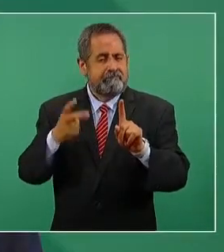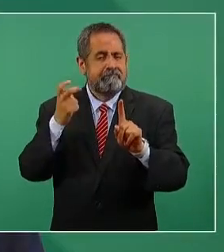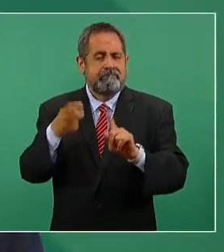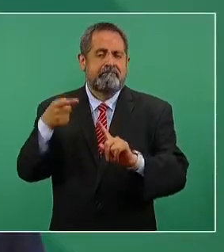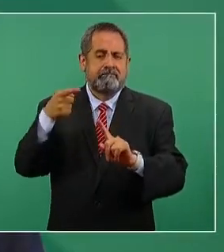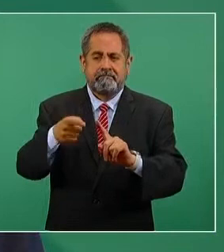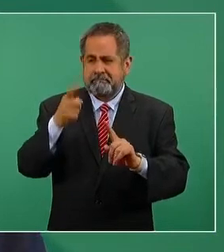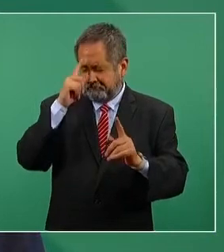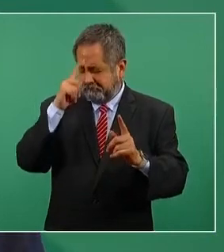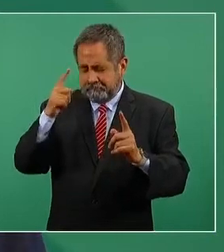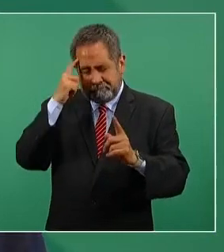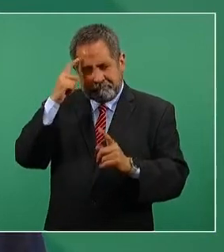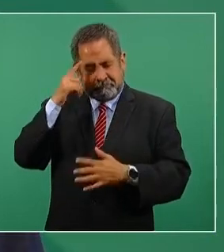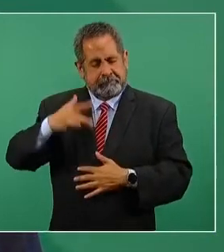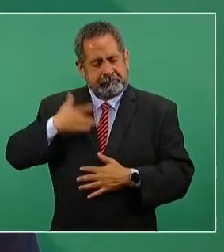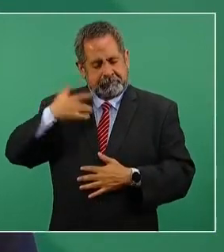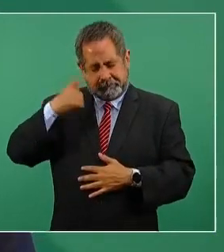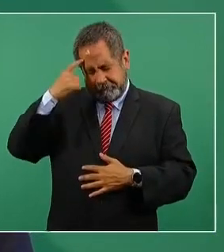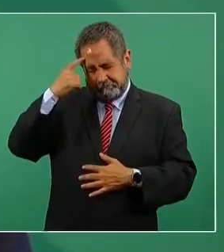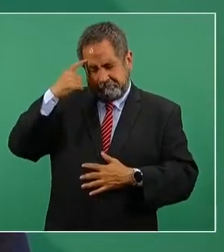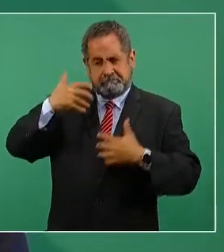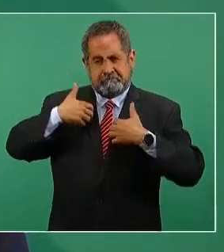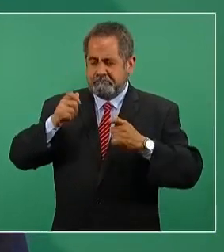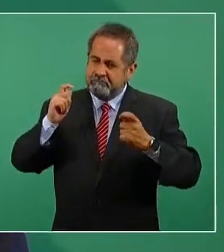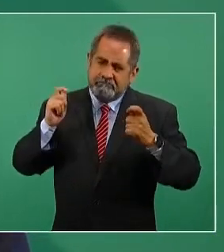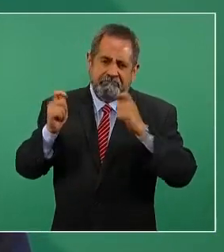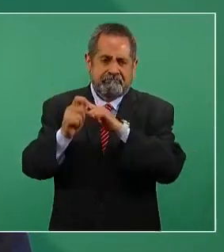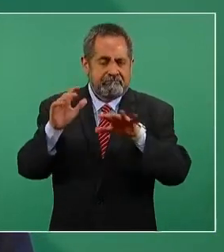una revolución de las conciencias.